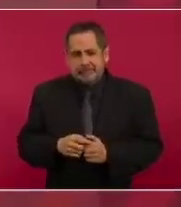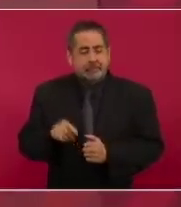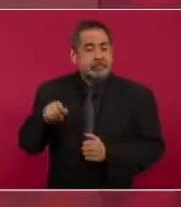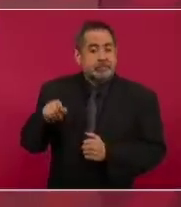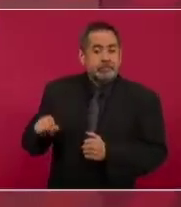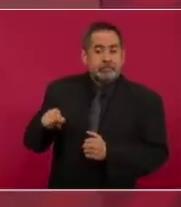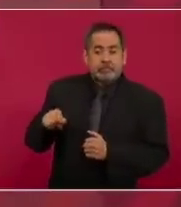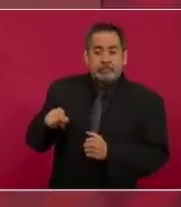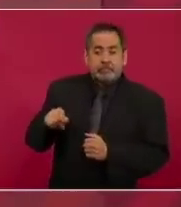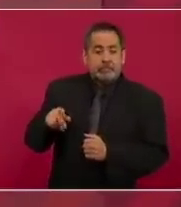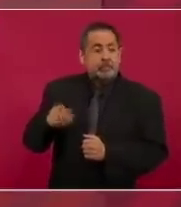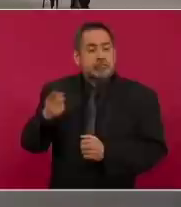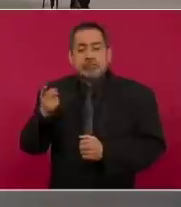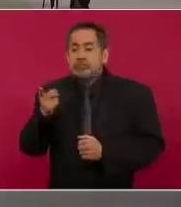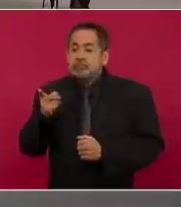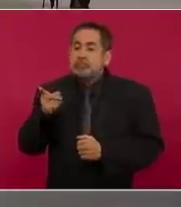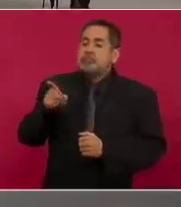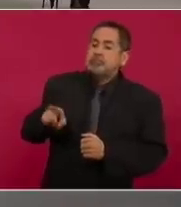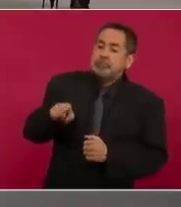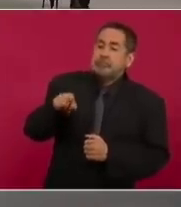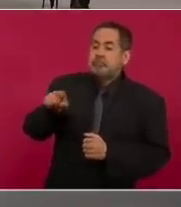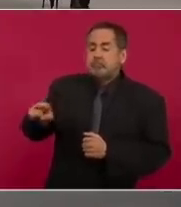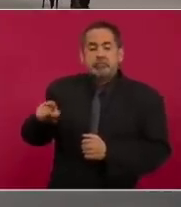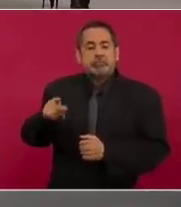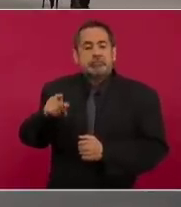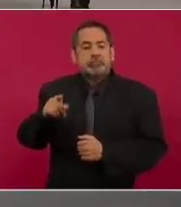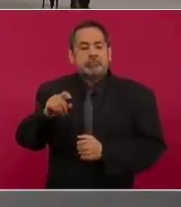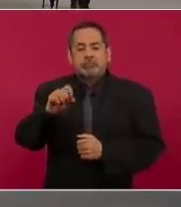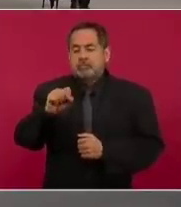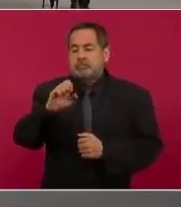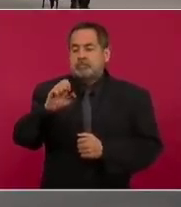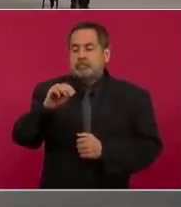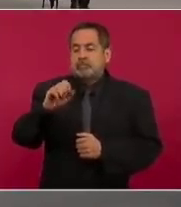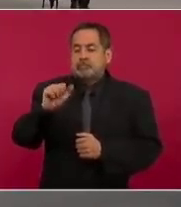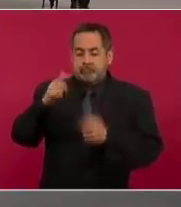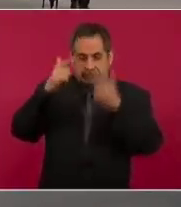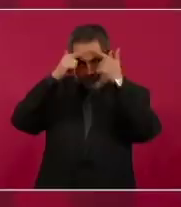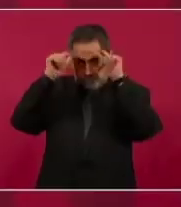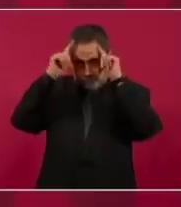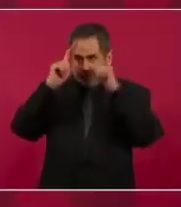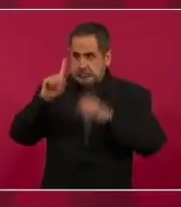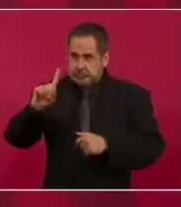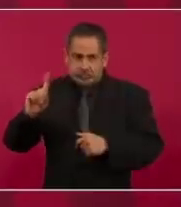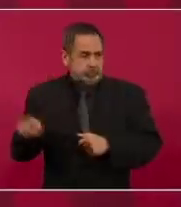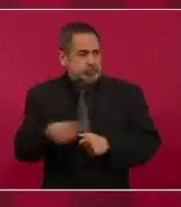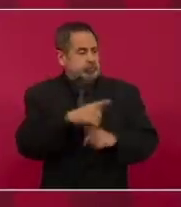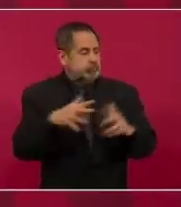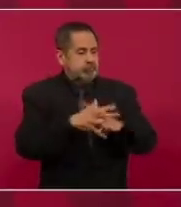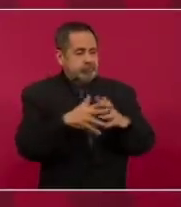que la Secretaría de Marina se dedicara a esa guerra?